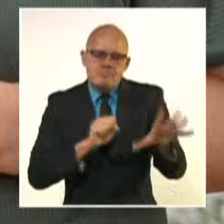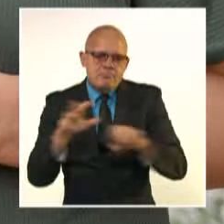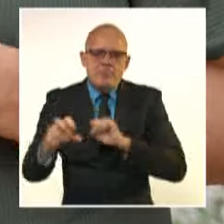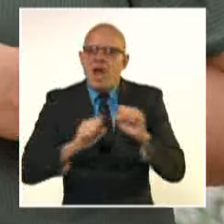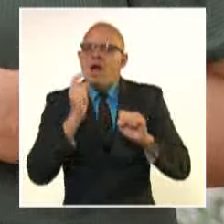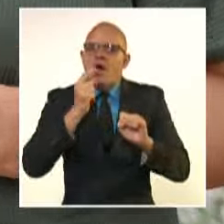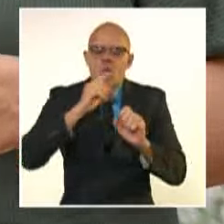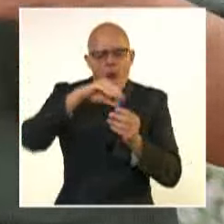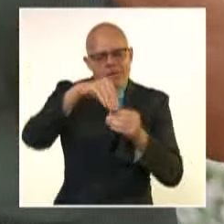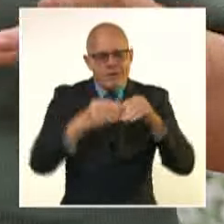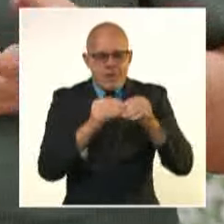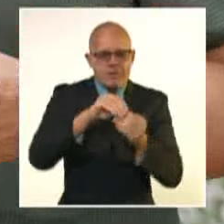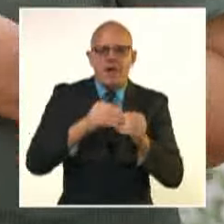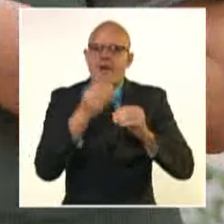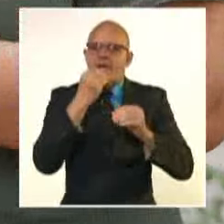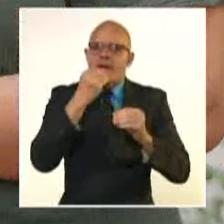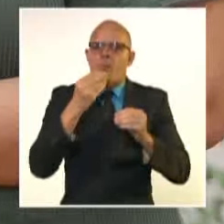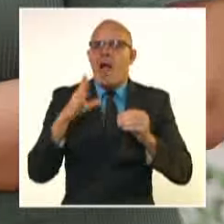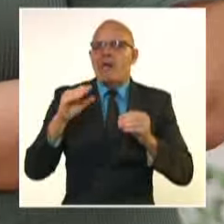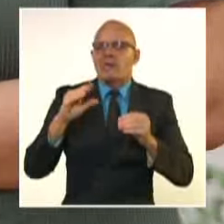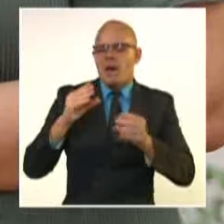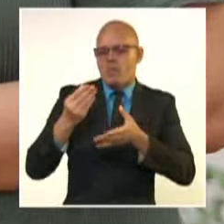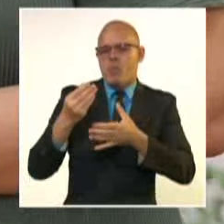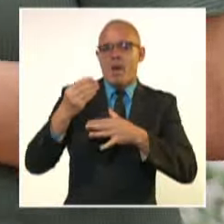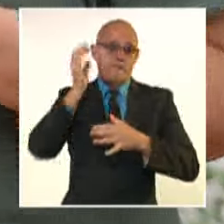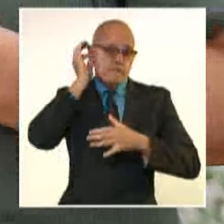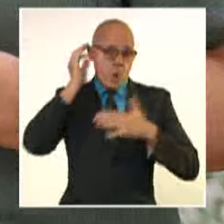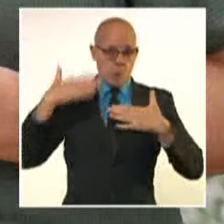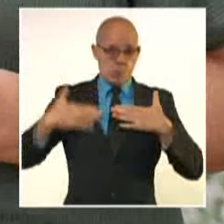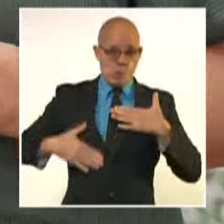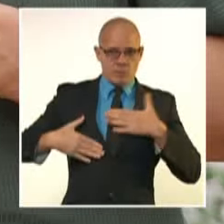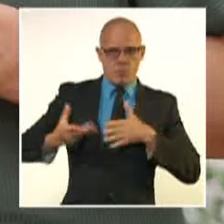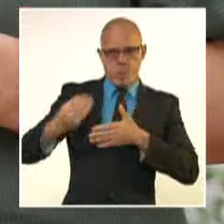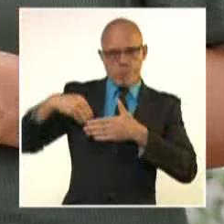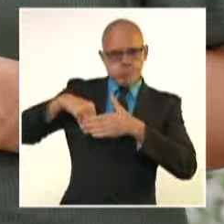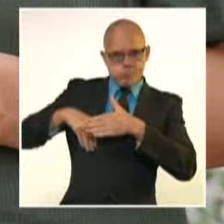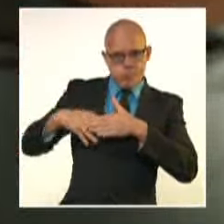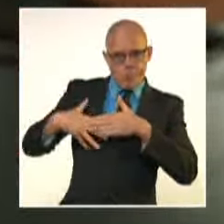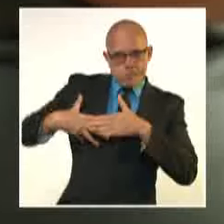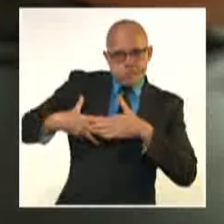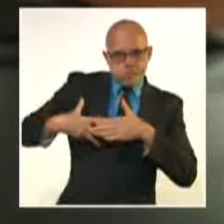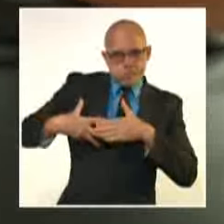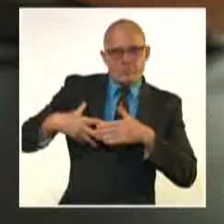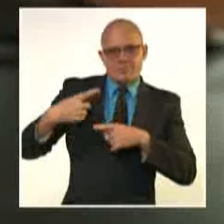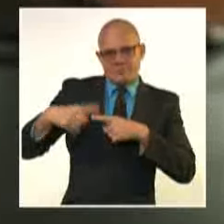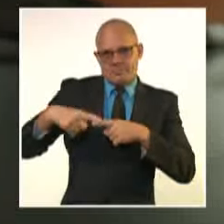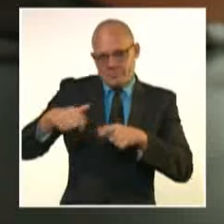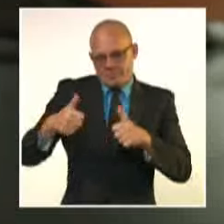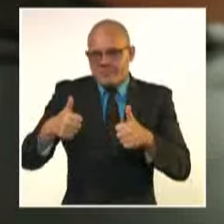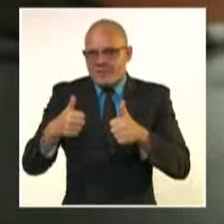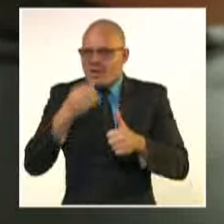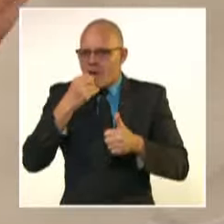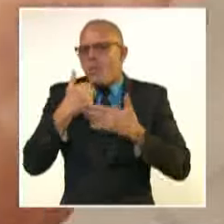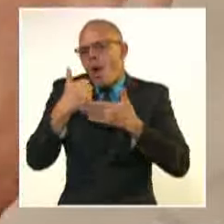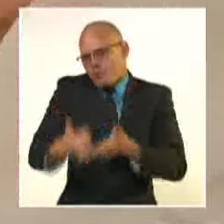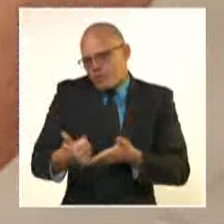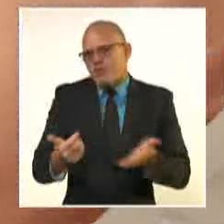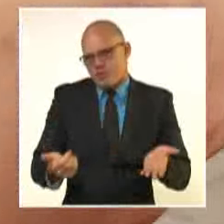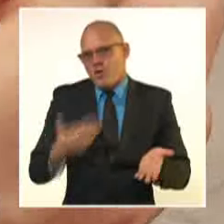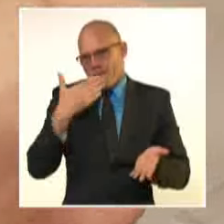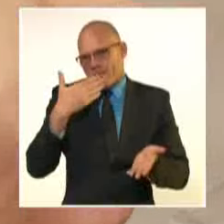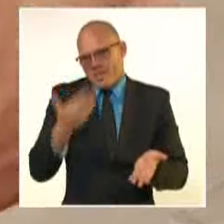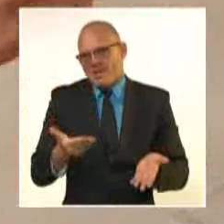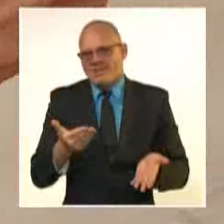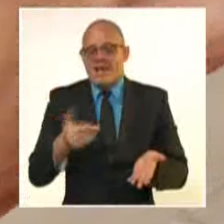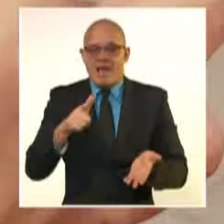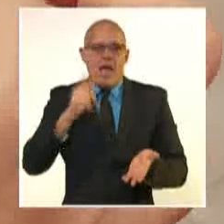y a la misma vez evita que estos residuos vayan y afecten al medio ambiente. Sin embargo, es una pieza que se le puede dar una segunda oportunidad y hacerle la